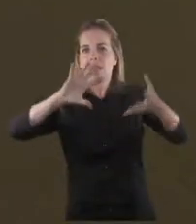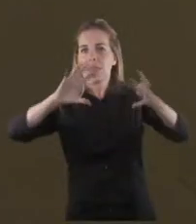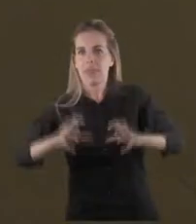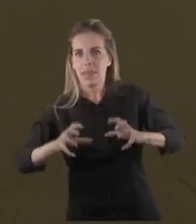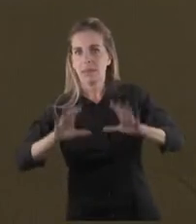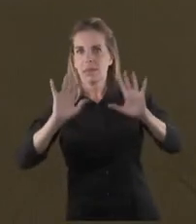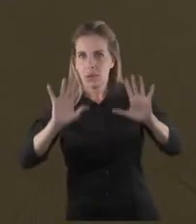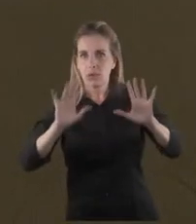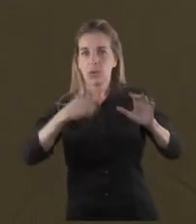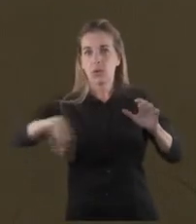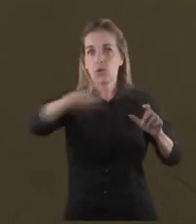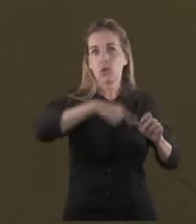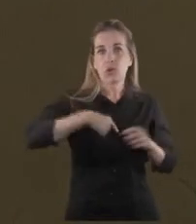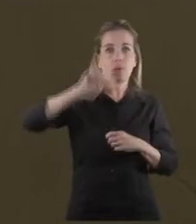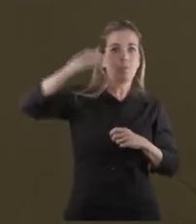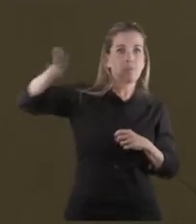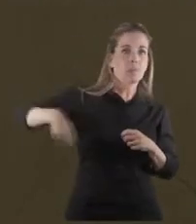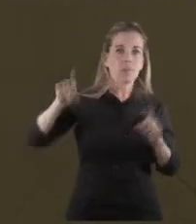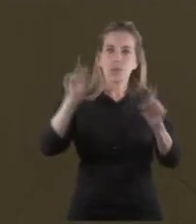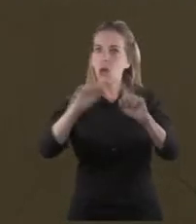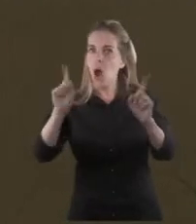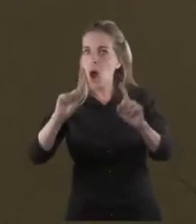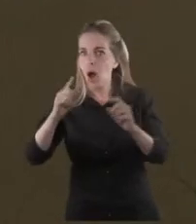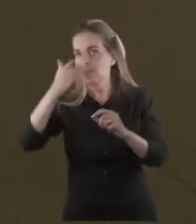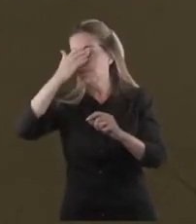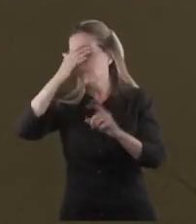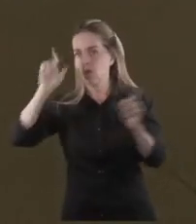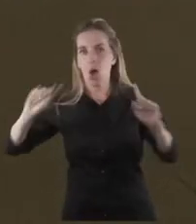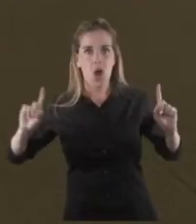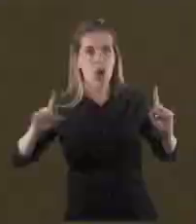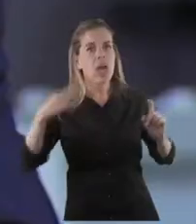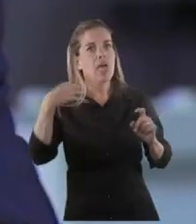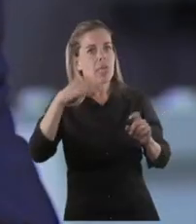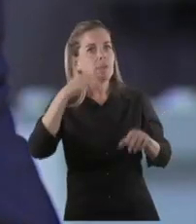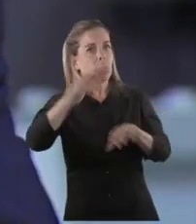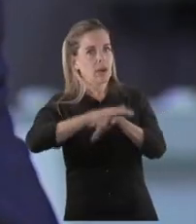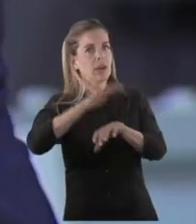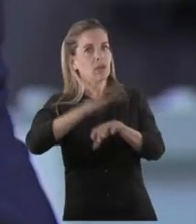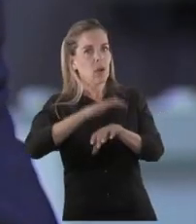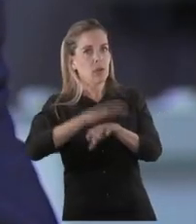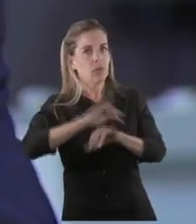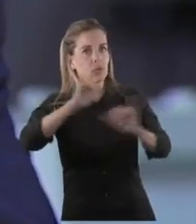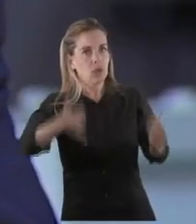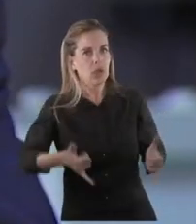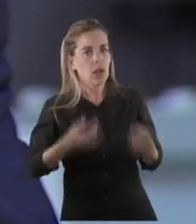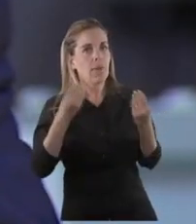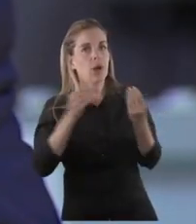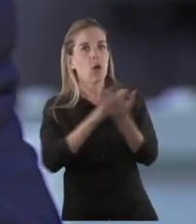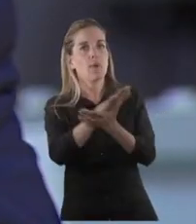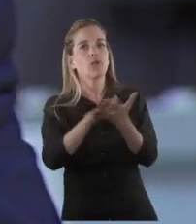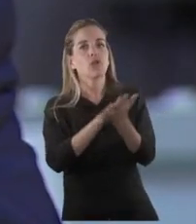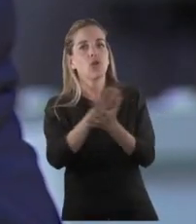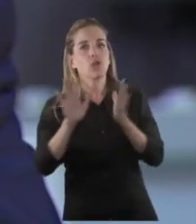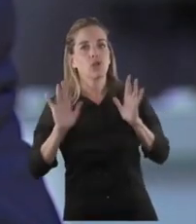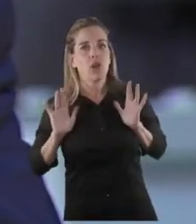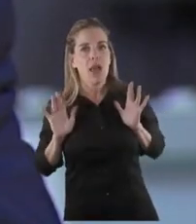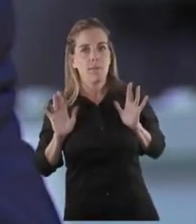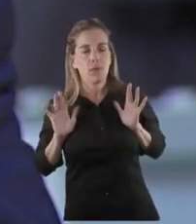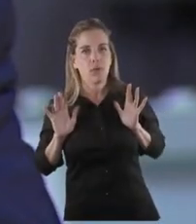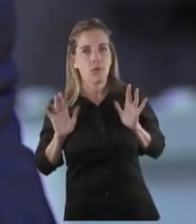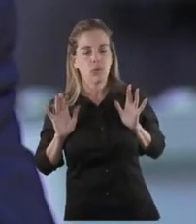distraídos. Tenemos que asumir el problema y ver cómo lo resolvemos. Porque no voy a